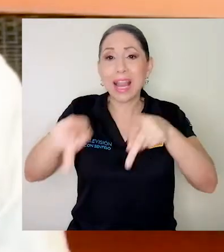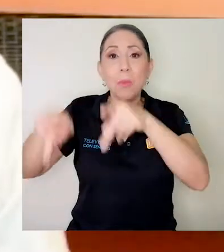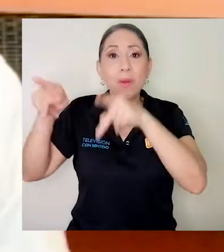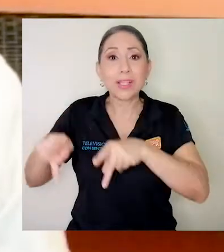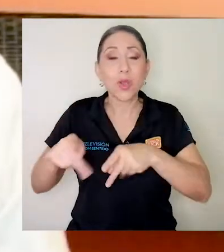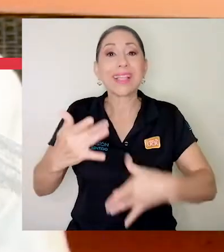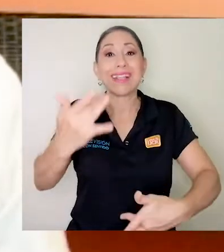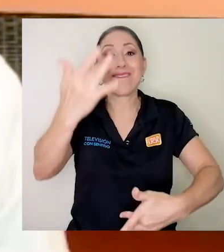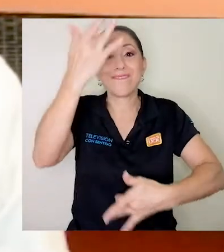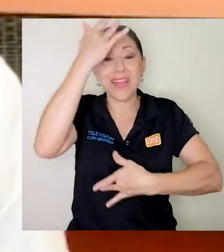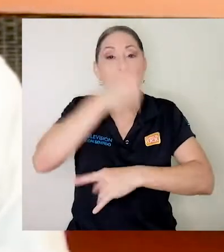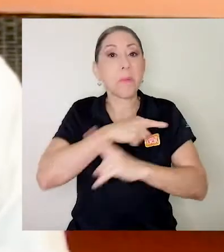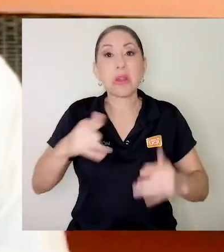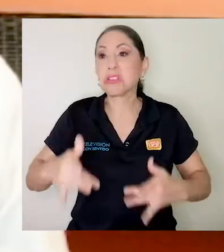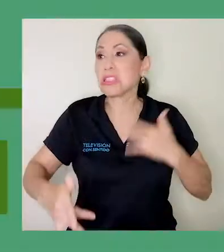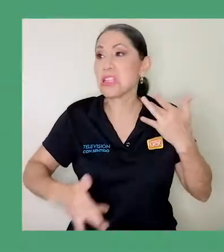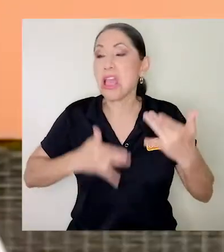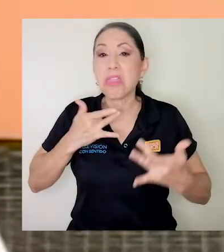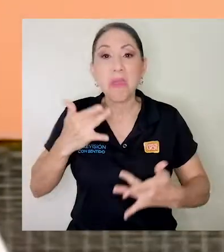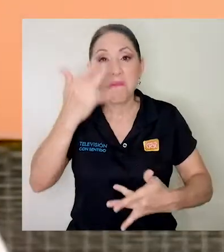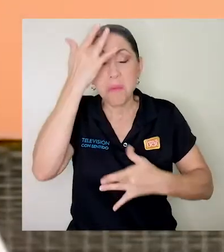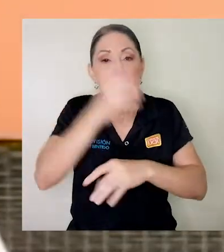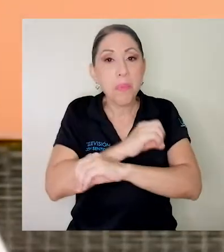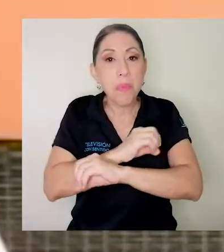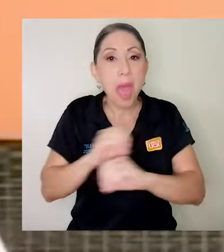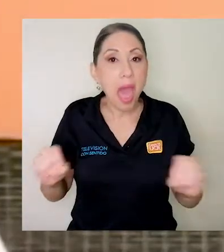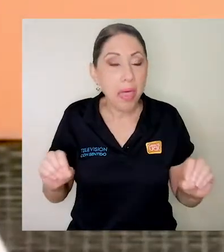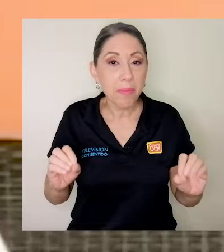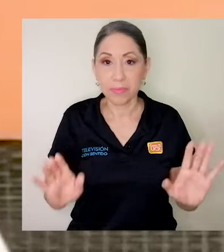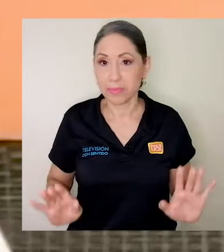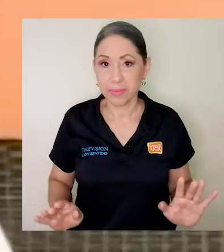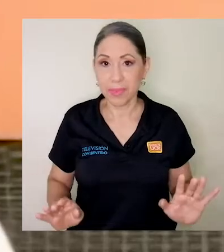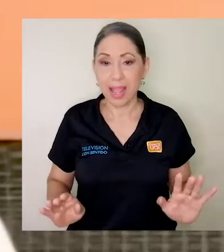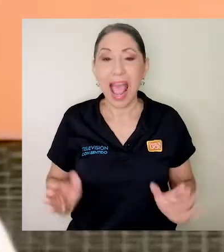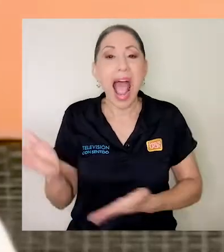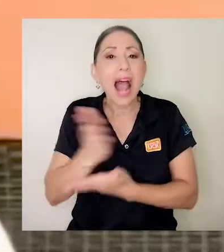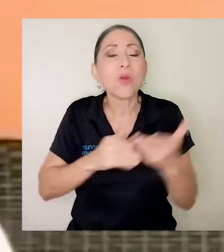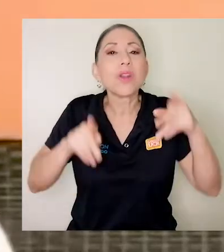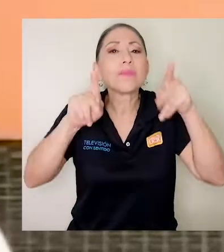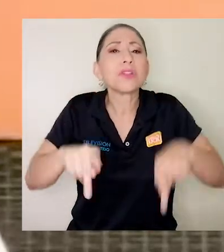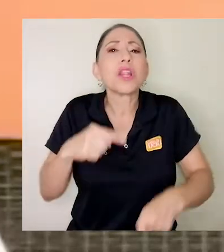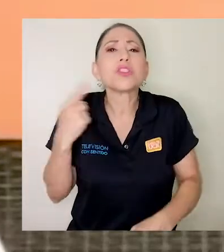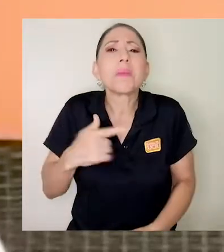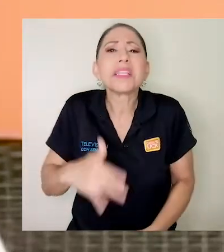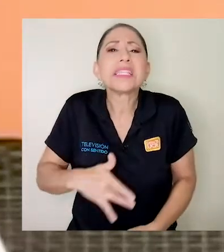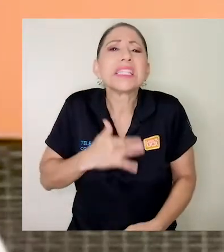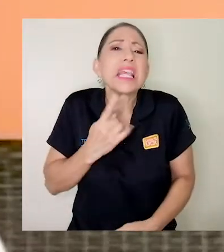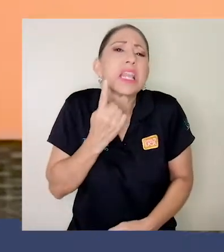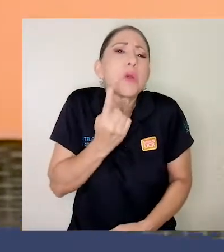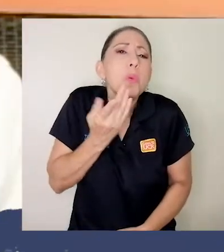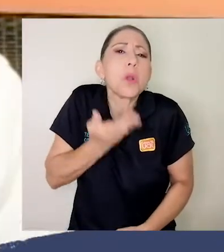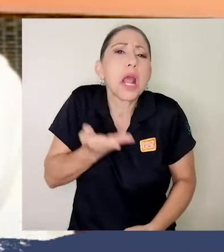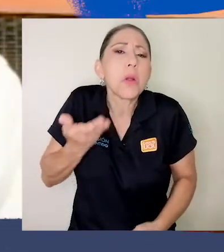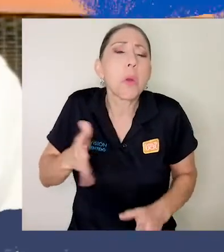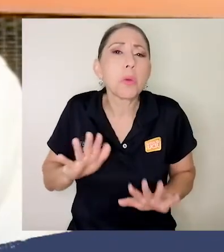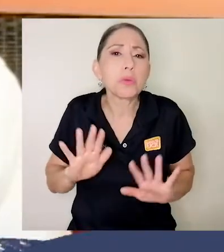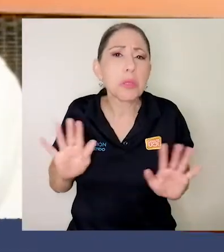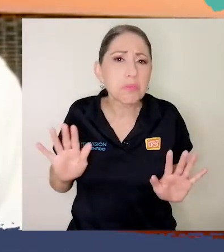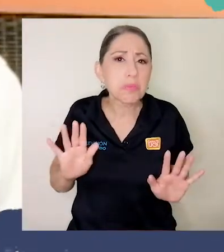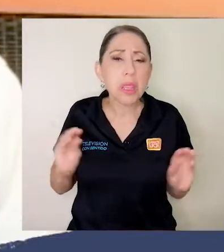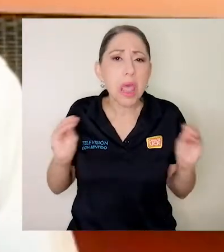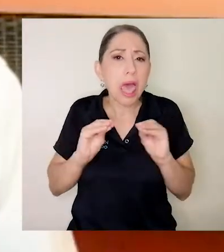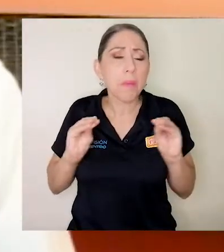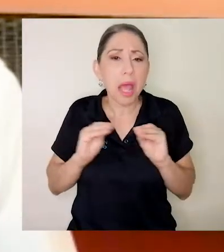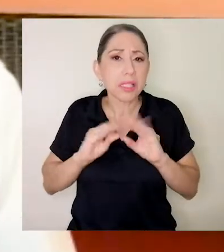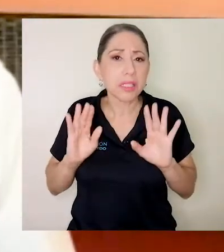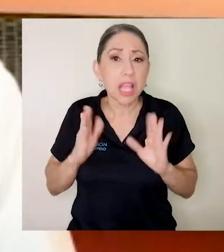muestra asintomática. Incluso hay personas que lo que tienen son un síntoma nada más. Y el personal